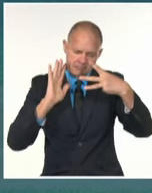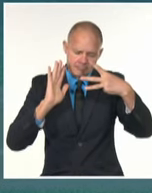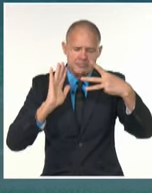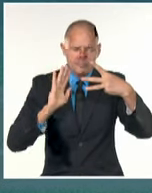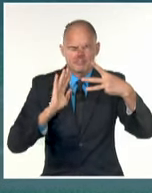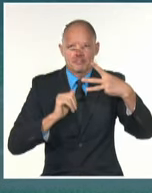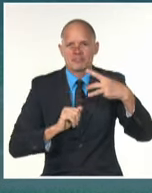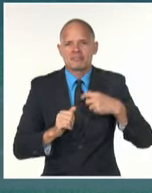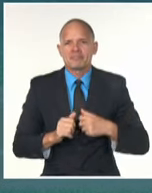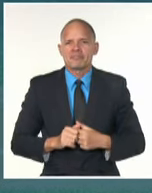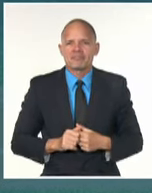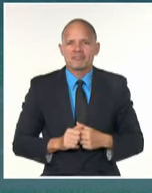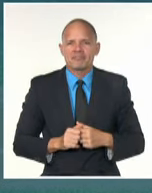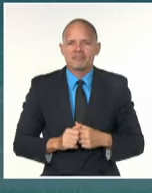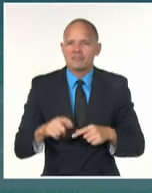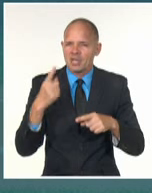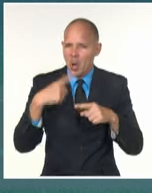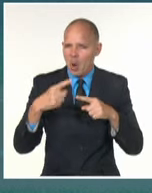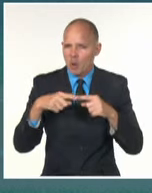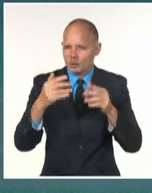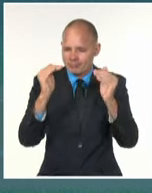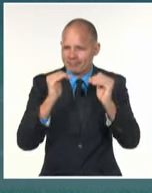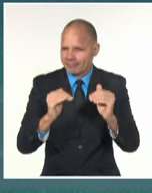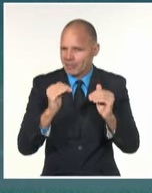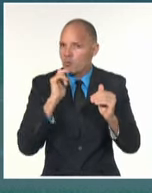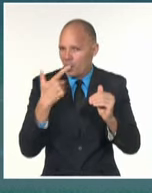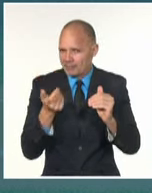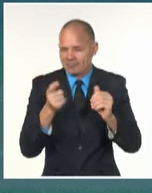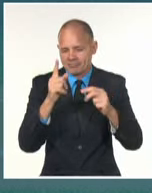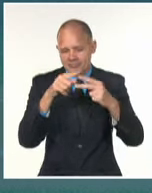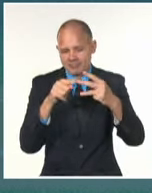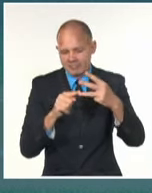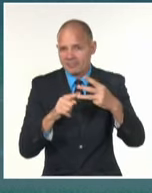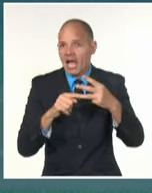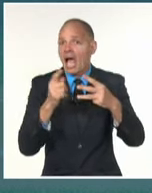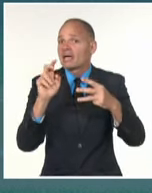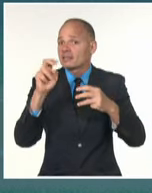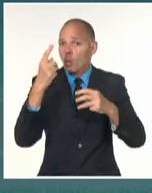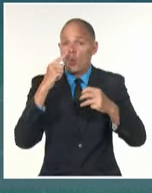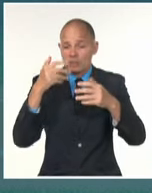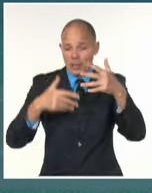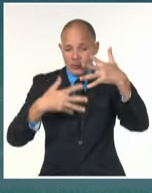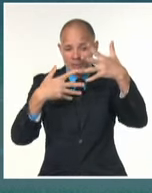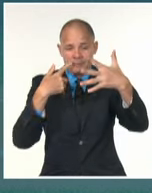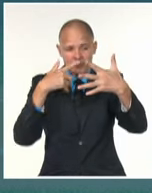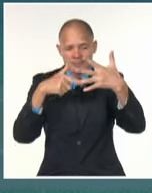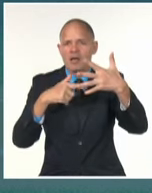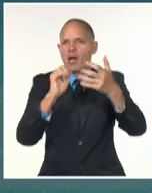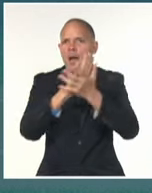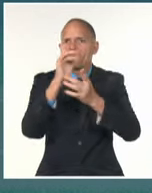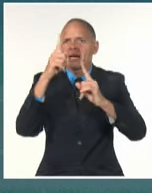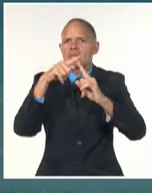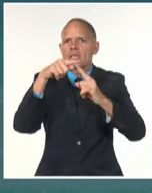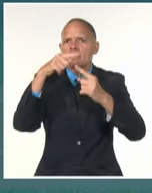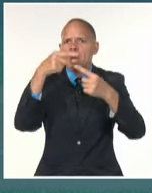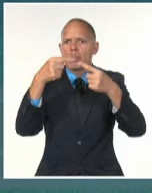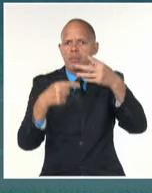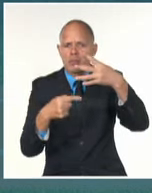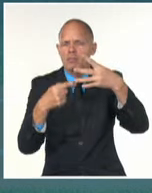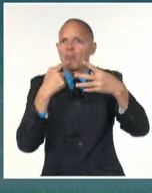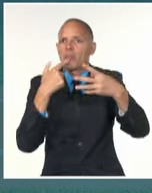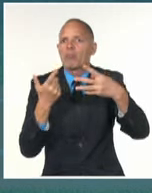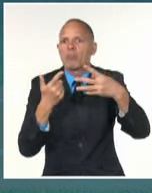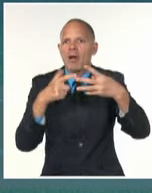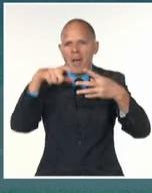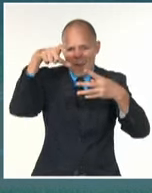vale. Veamos la segunda parte de la tabla. Ahí hay que destacar el descenso de Matanzas y el inesperado sotanero